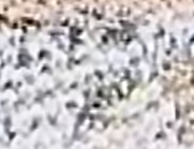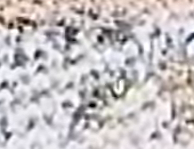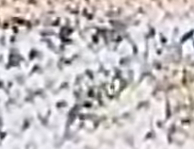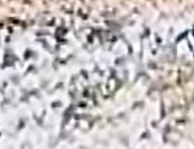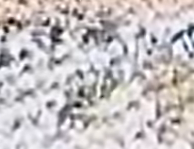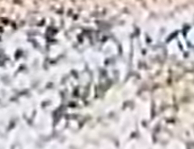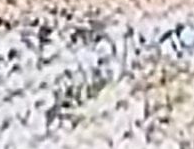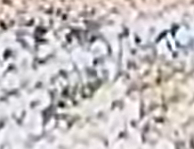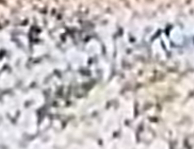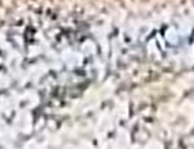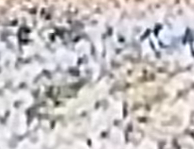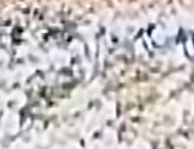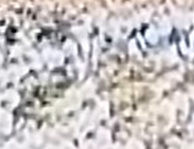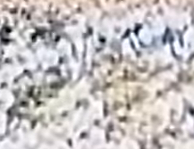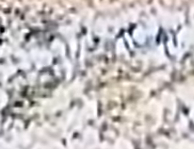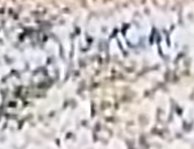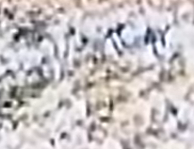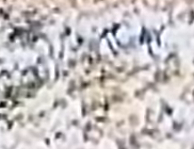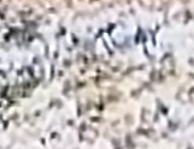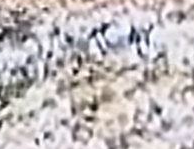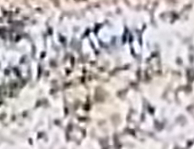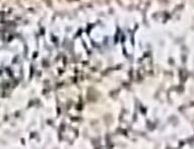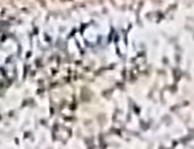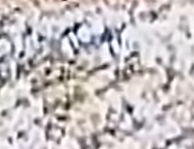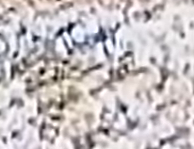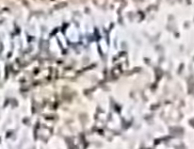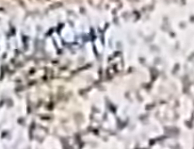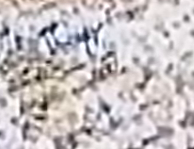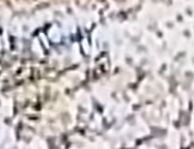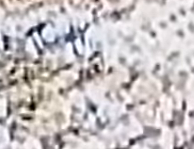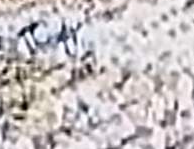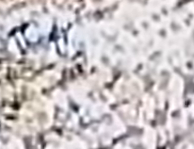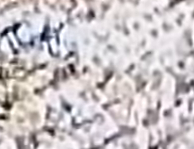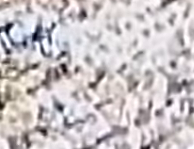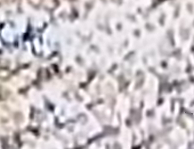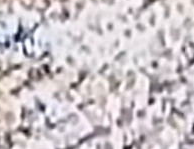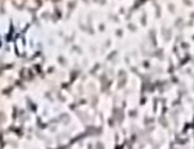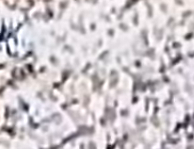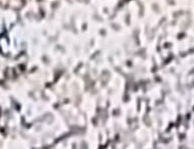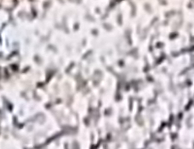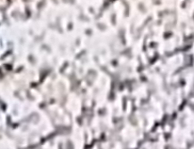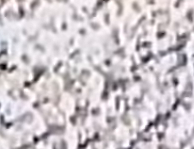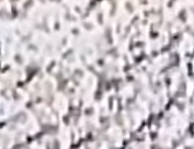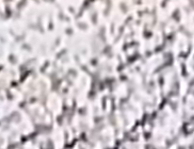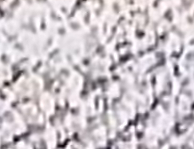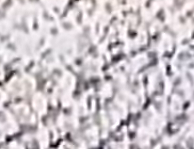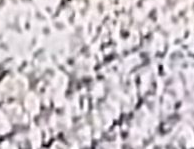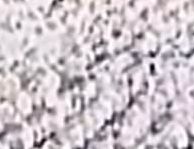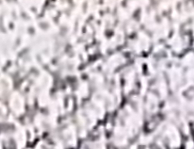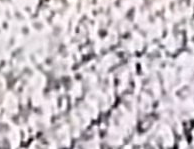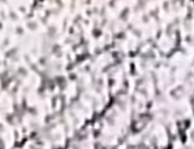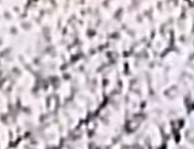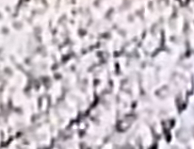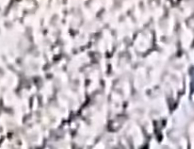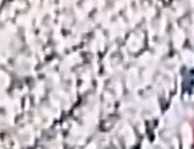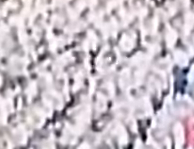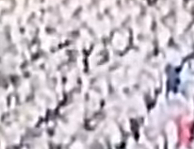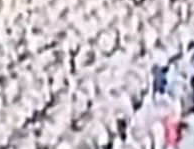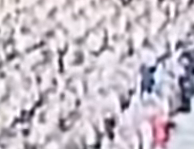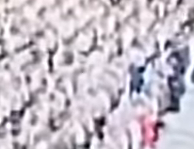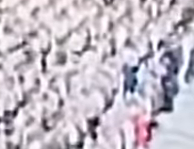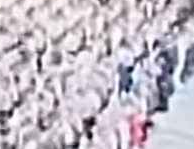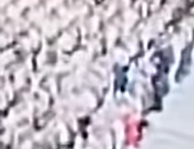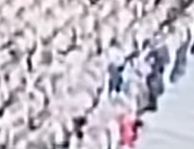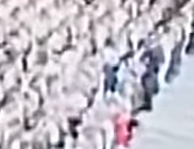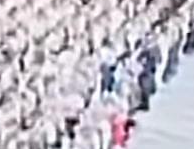Nacional de la República Bolivariana de Venezuela, Gloria al Bravo Pueblo, letra de Vicente Salias y música de Juan José Landaeta, en